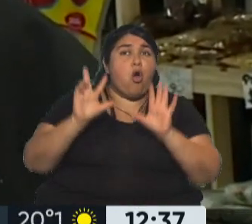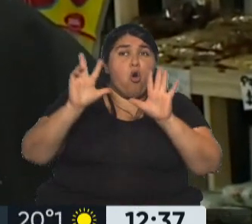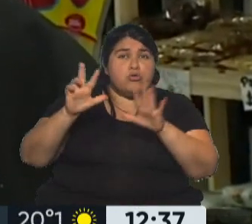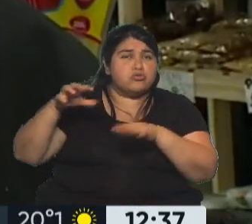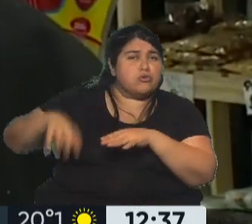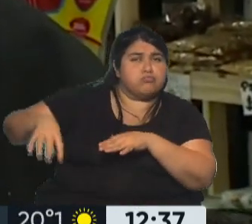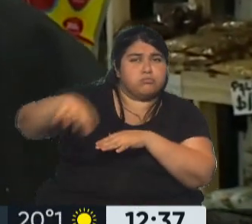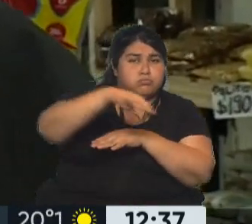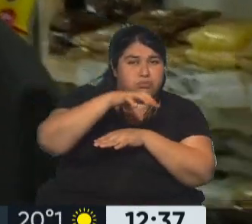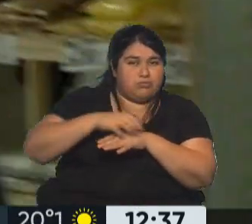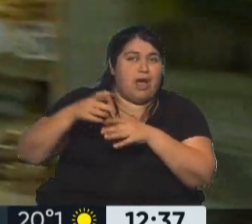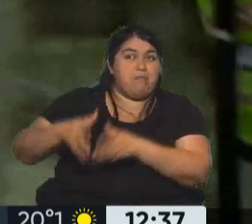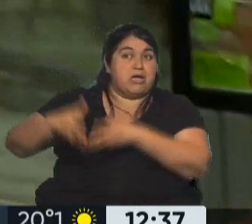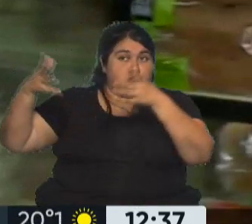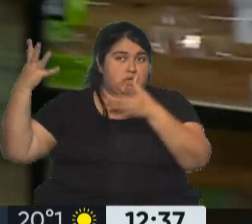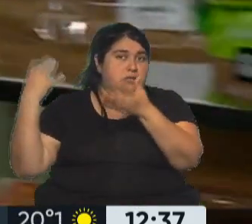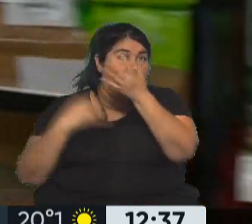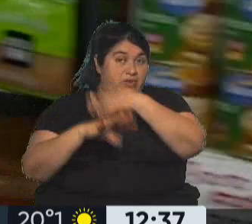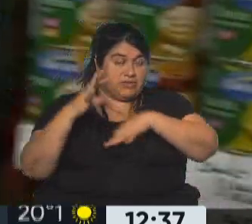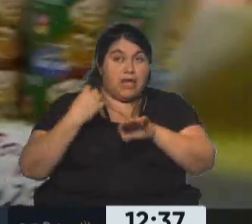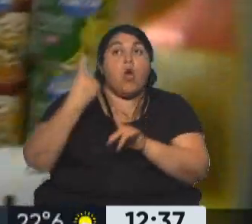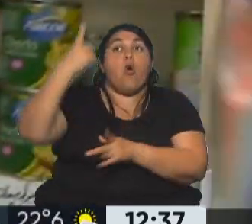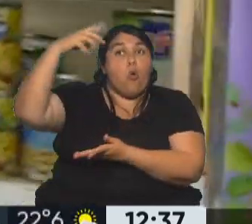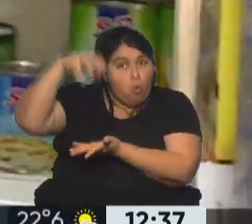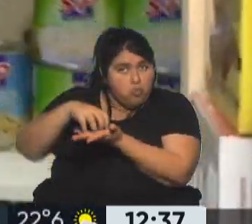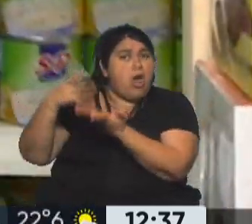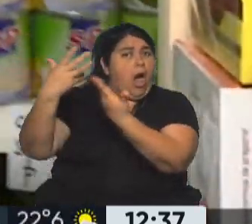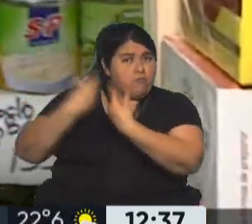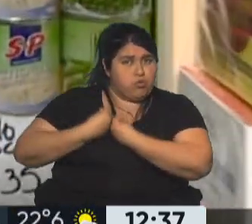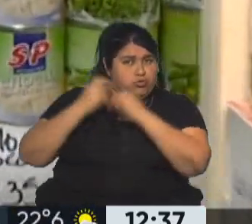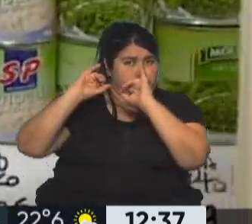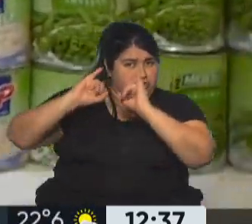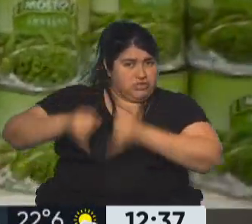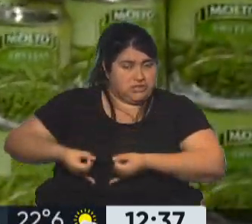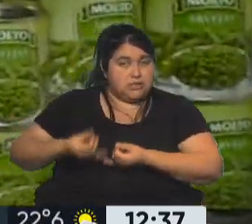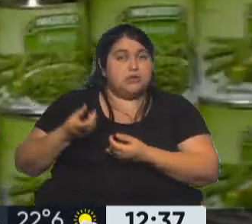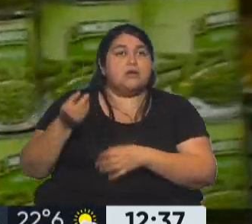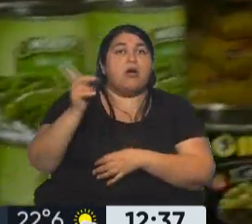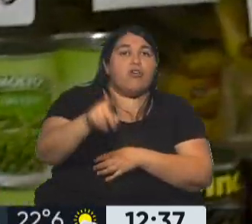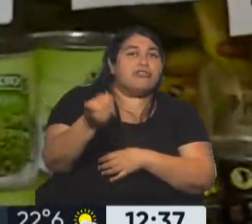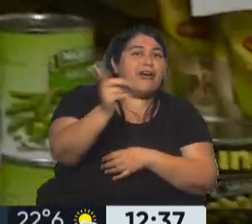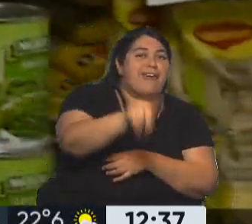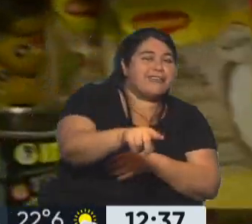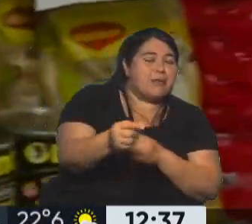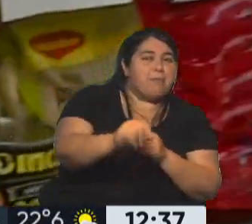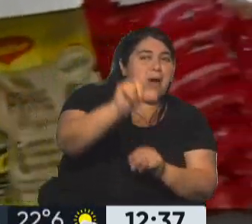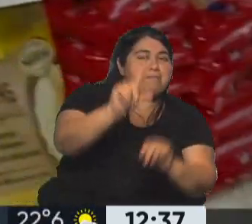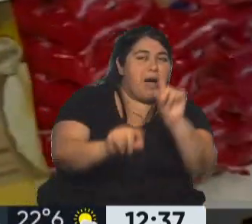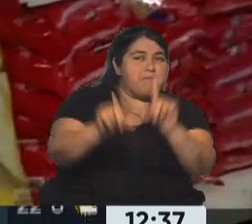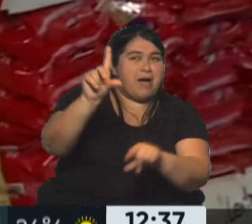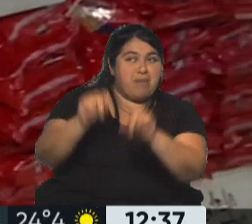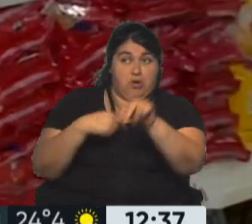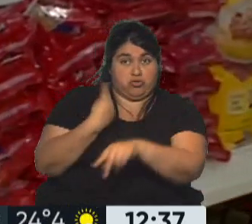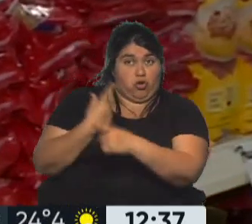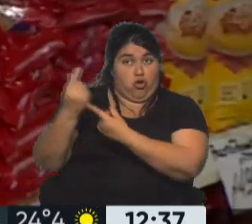comprometieron pero digamos que una especialmente nos está acompañando y digamos que bueno uno compra la mercadería respeta el precio